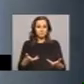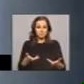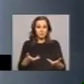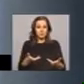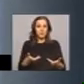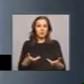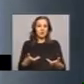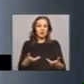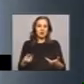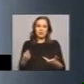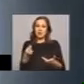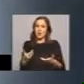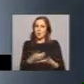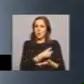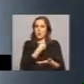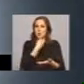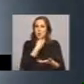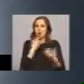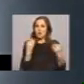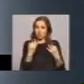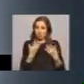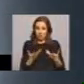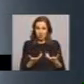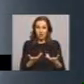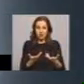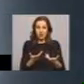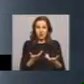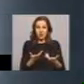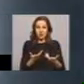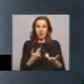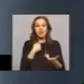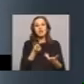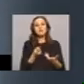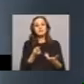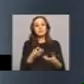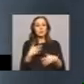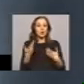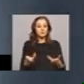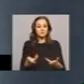ganó muchísimo dinero. Porque date cuenta